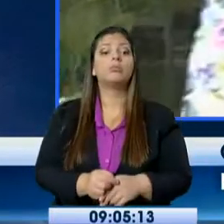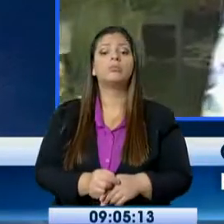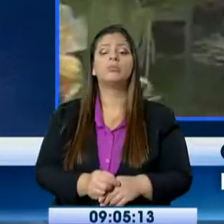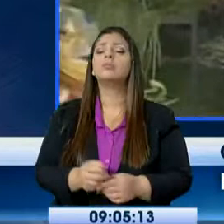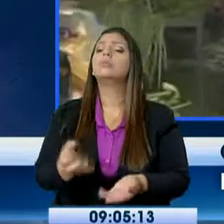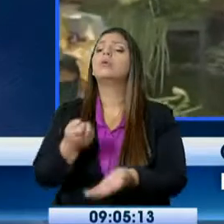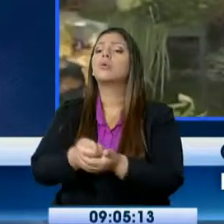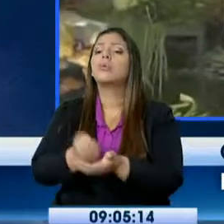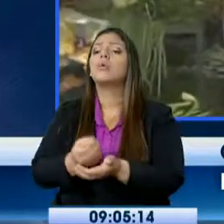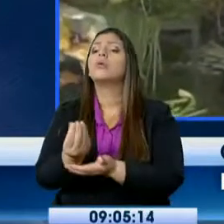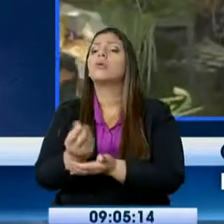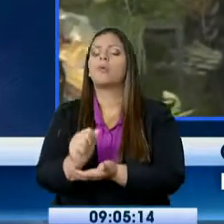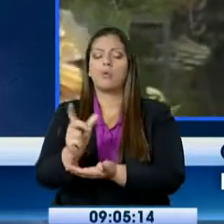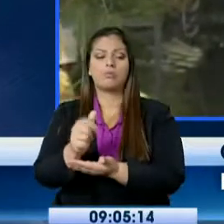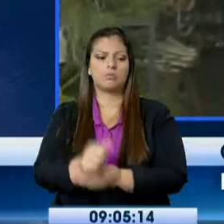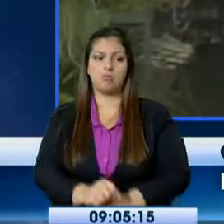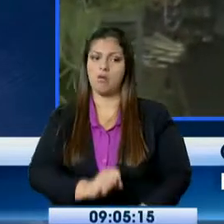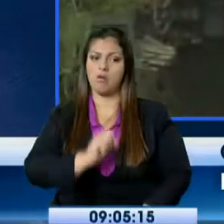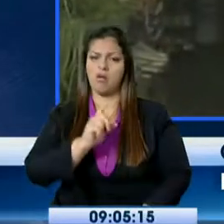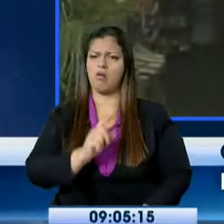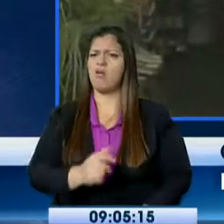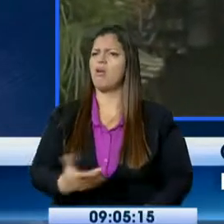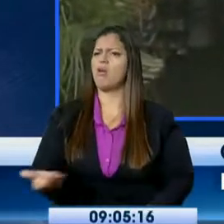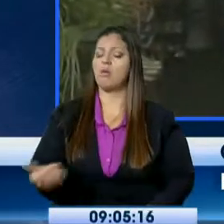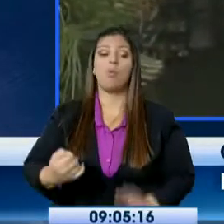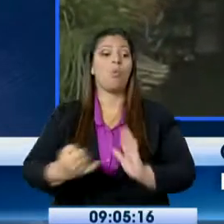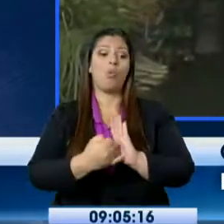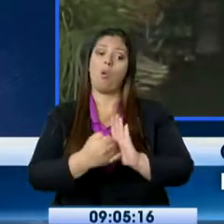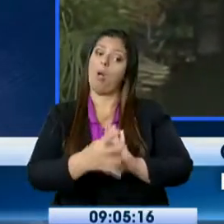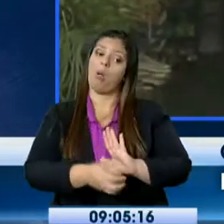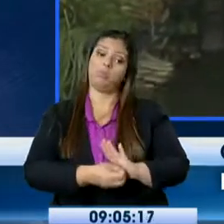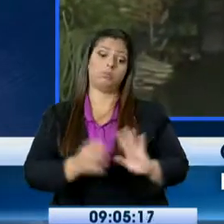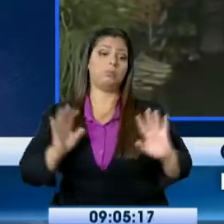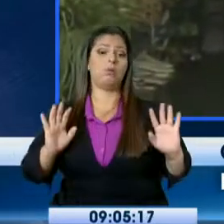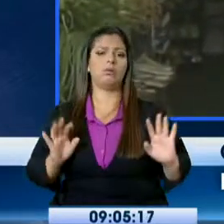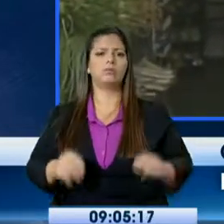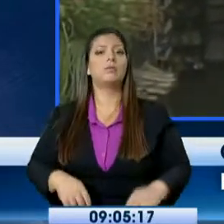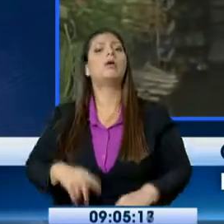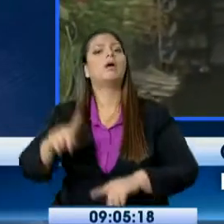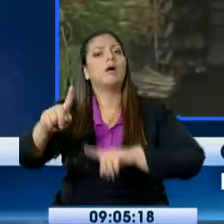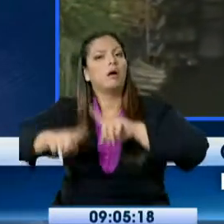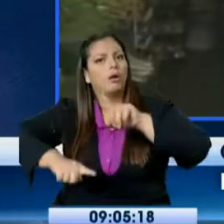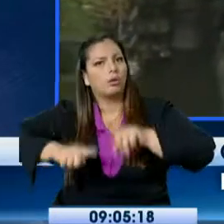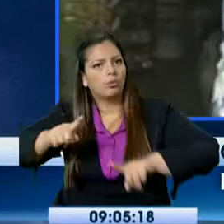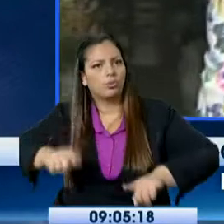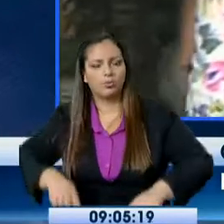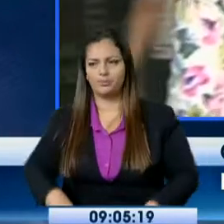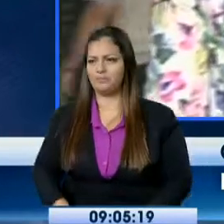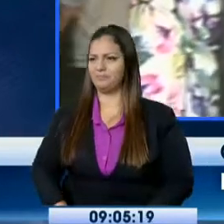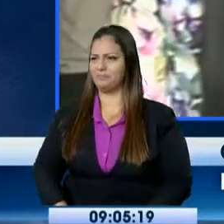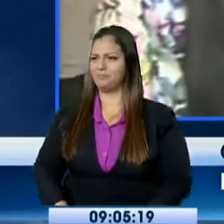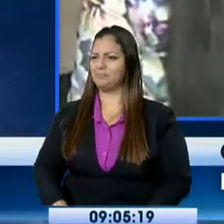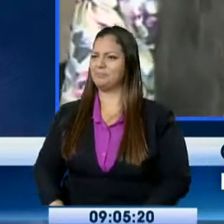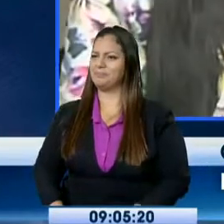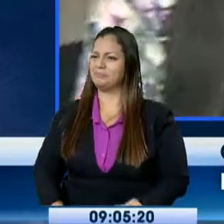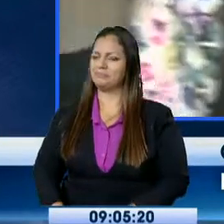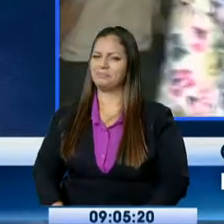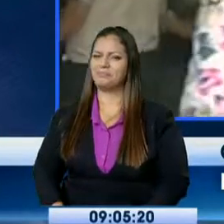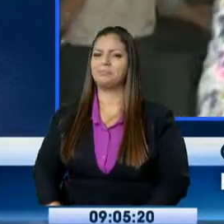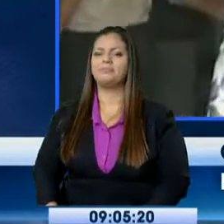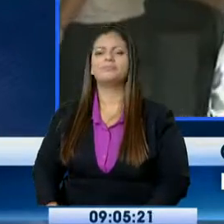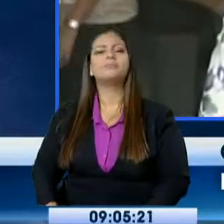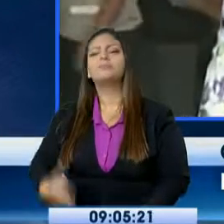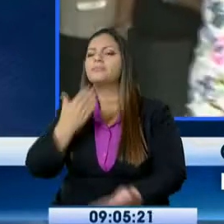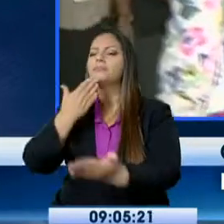intendente un gusto tenerlo aquí en nuestros estudios muchas gracias por la invitación quiero aprovechar a agradecer la labor de rts en